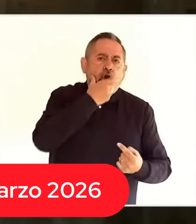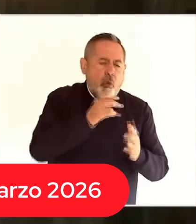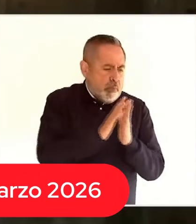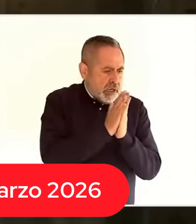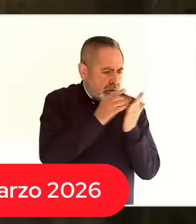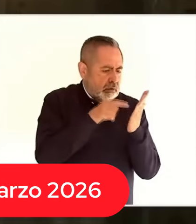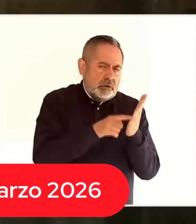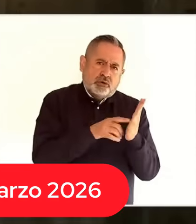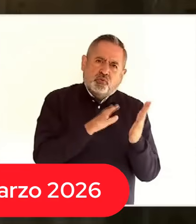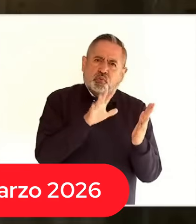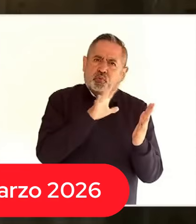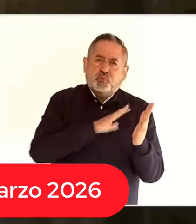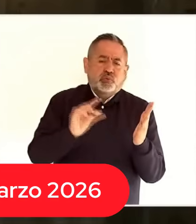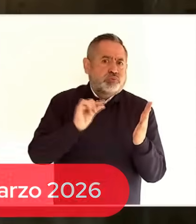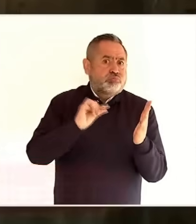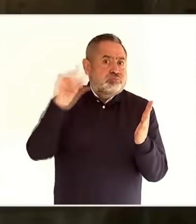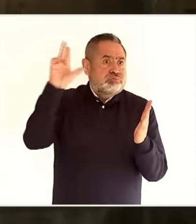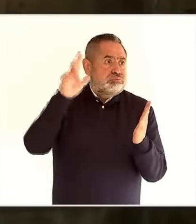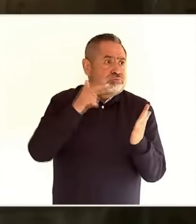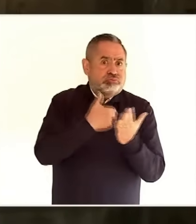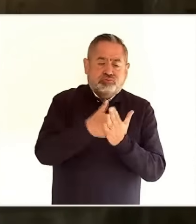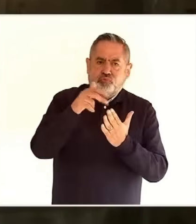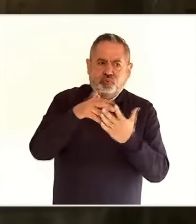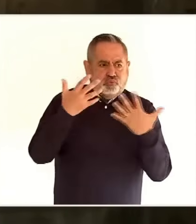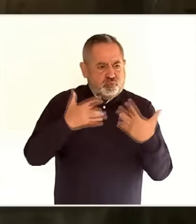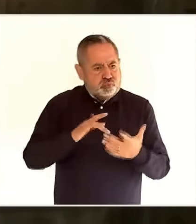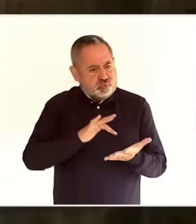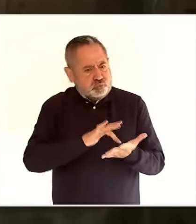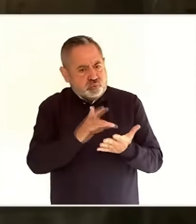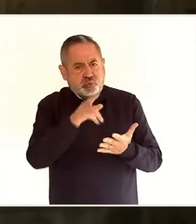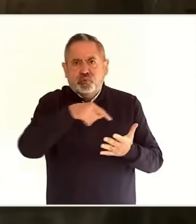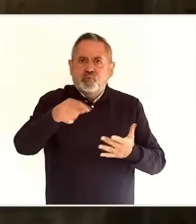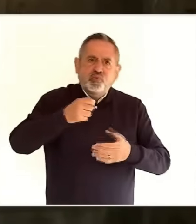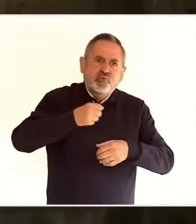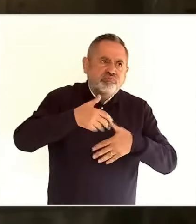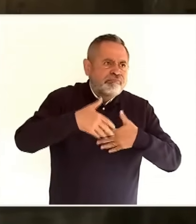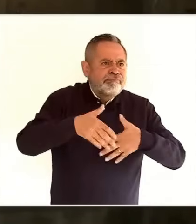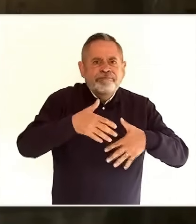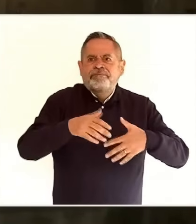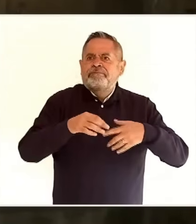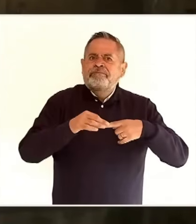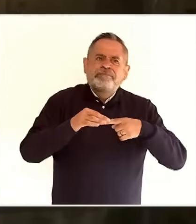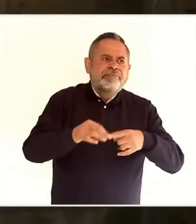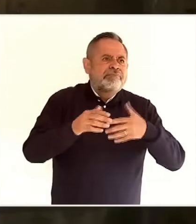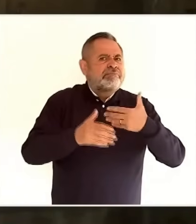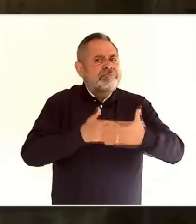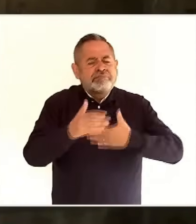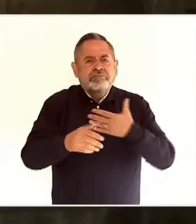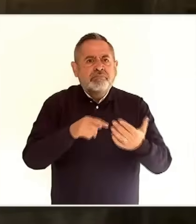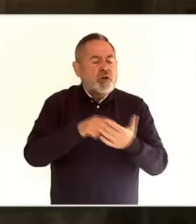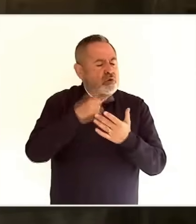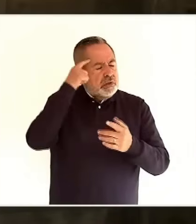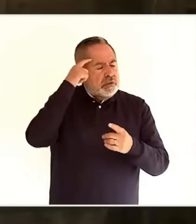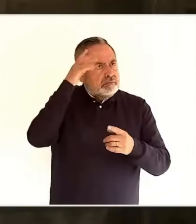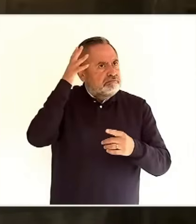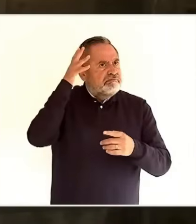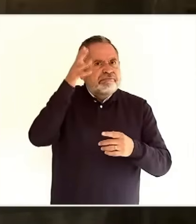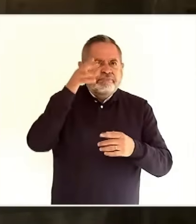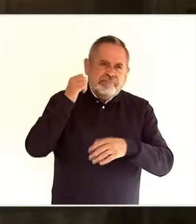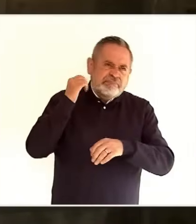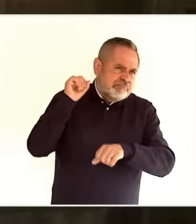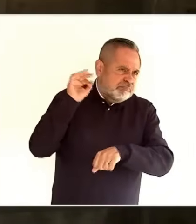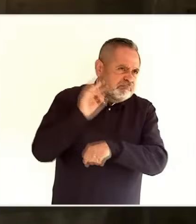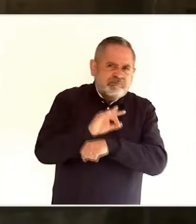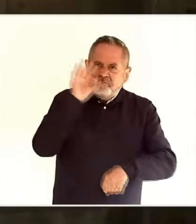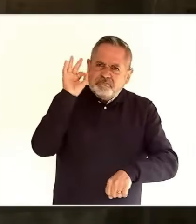más extraordinarios héroes que guiaron nuestro rumbo, se adelantaron a su tiempo y entregaron su vida por